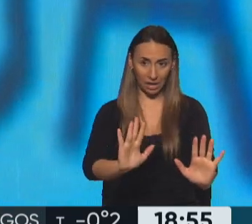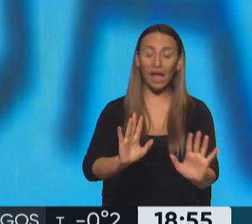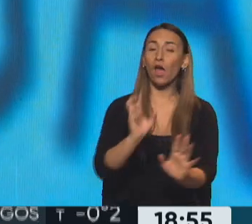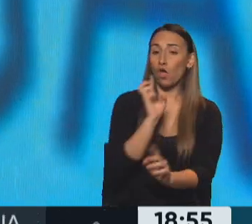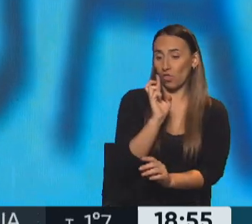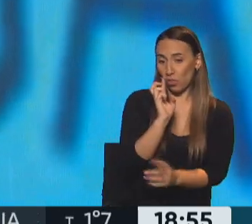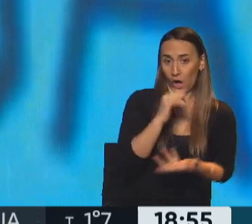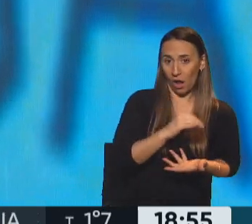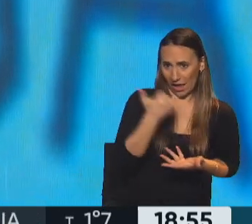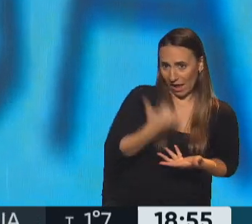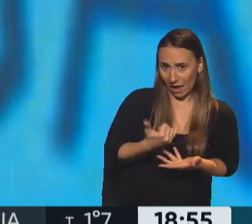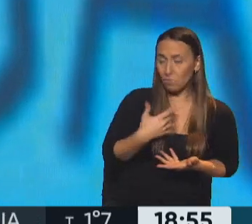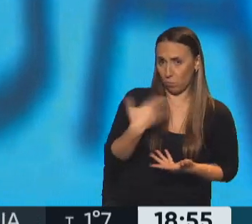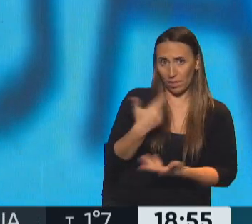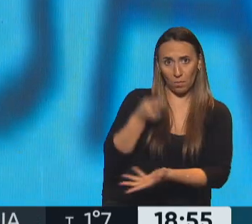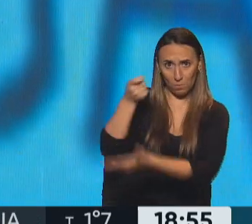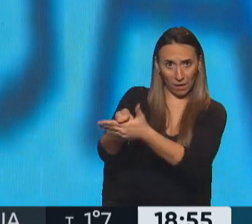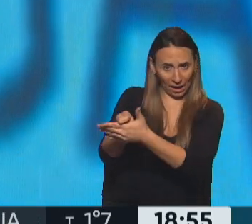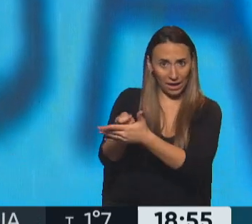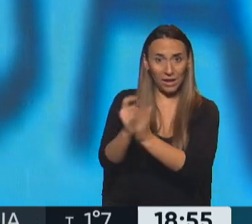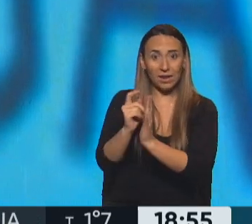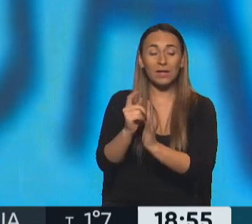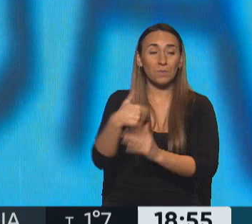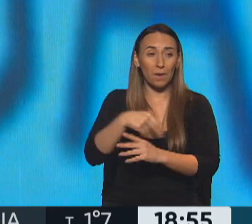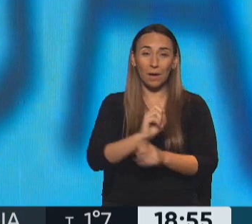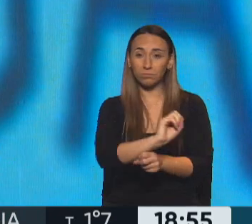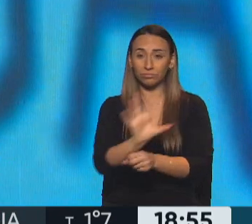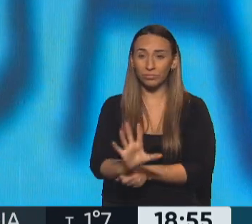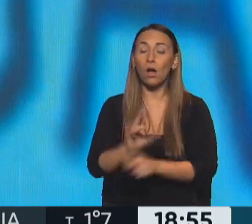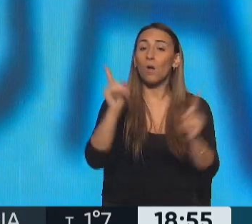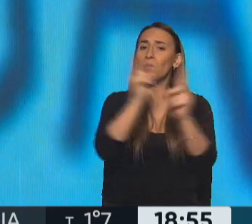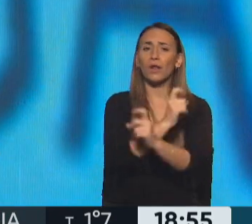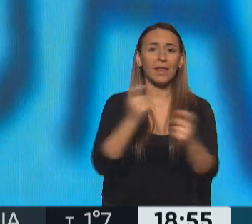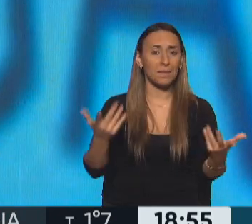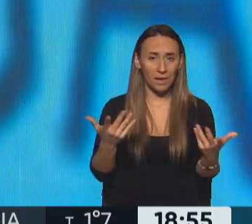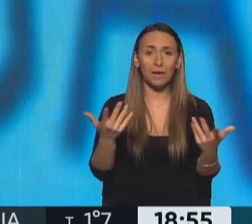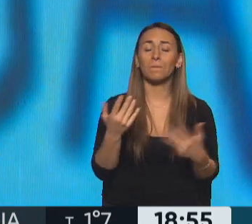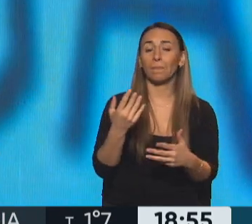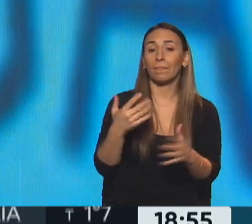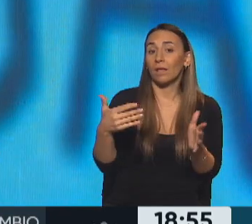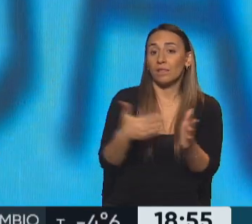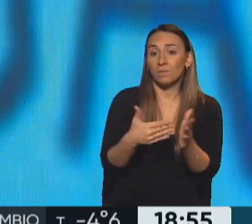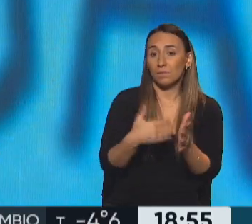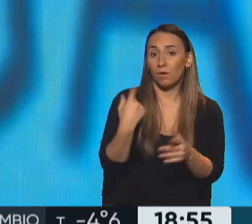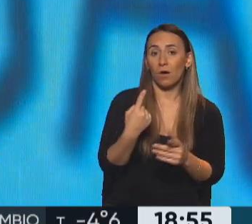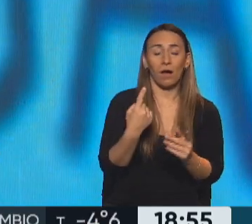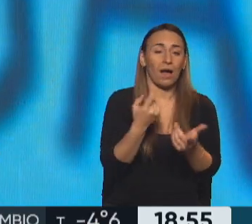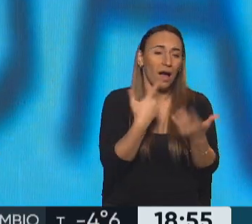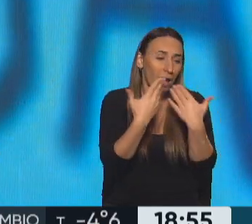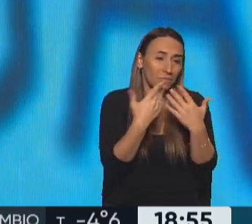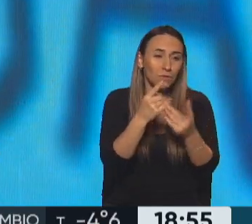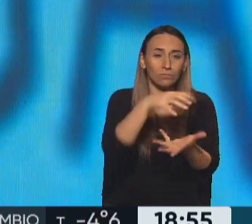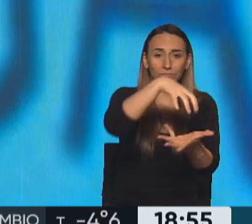de combustible van a estar y por tanto la provisión va a estar. El problema está, de acuerdo a lo que uno habla con las cámaras del sector de